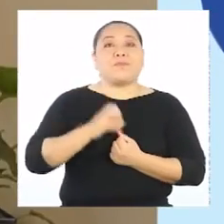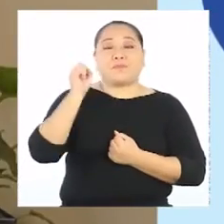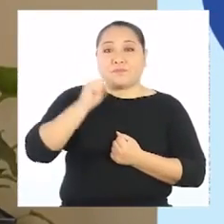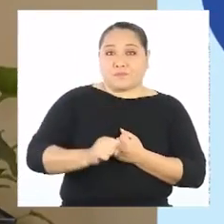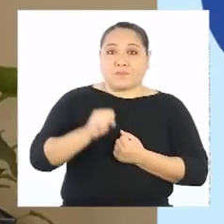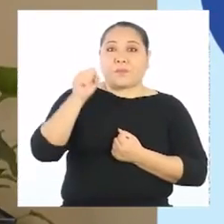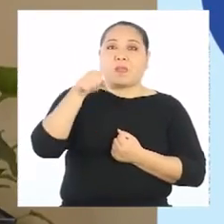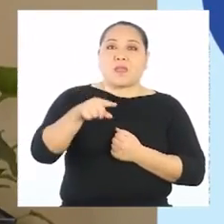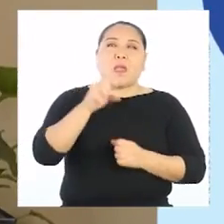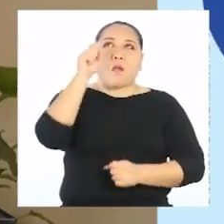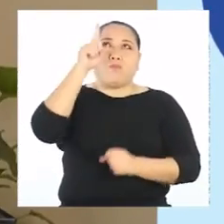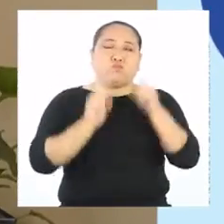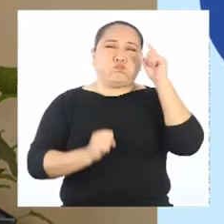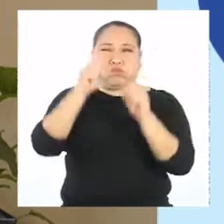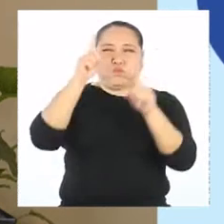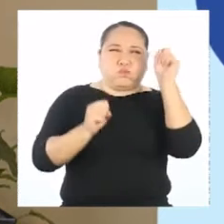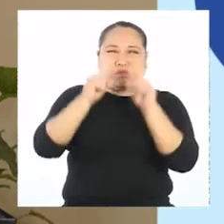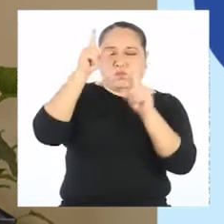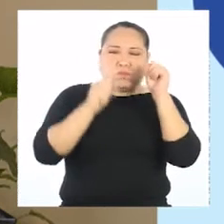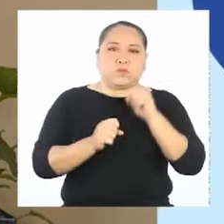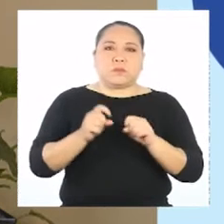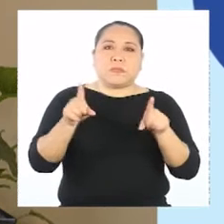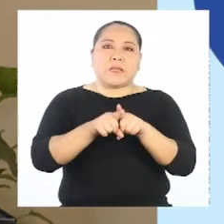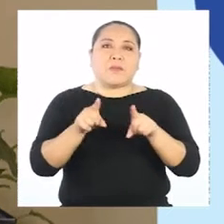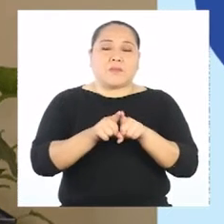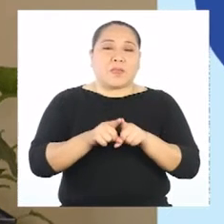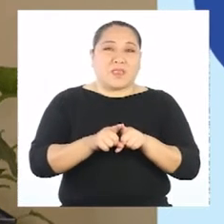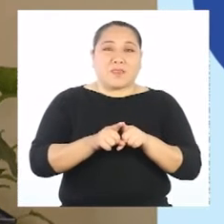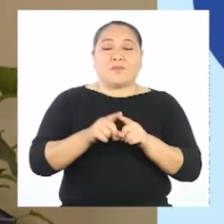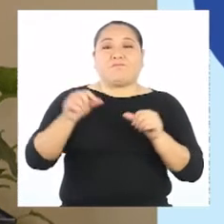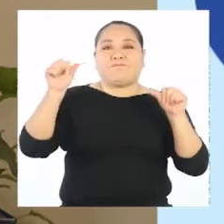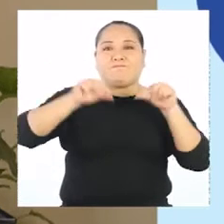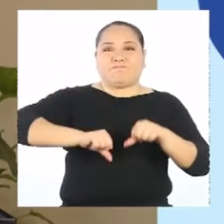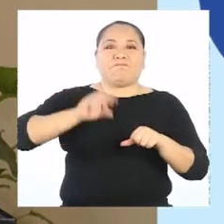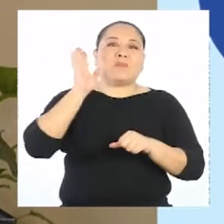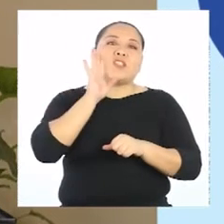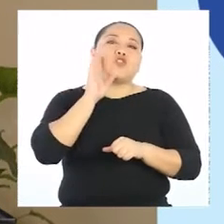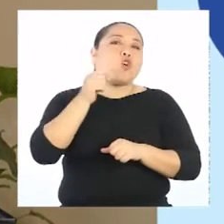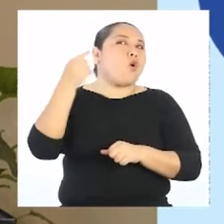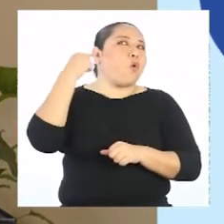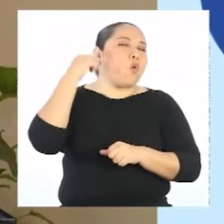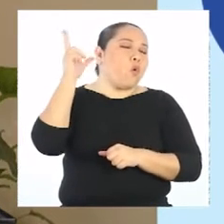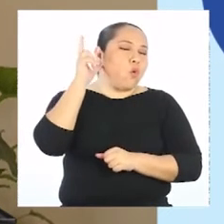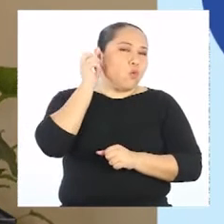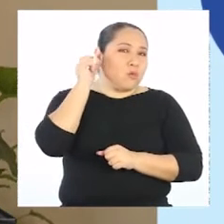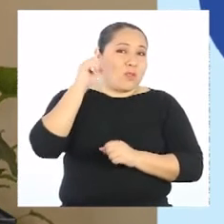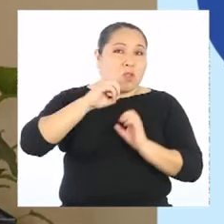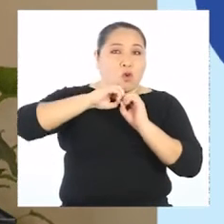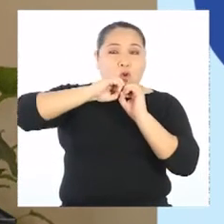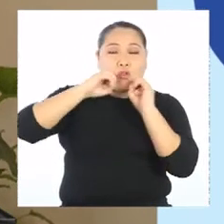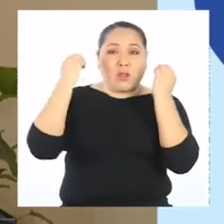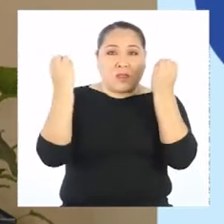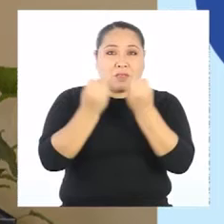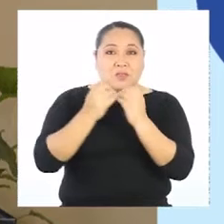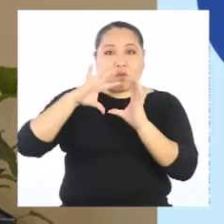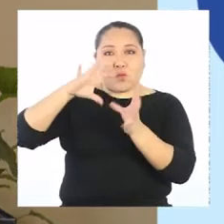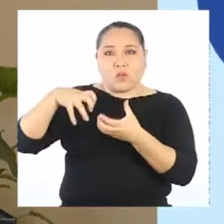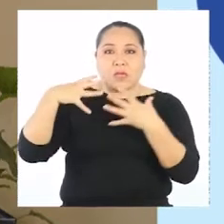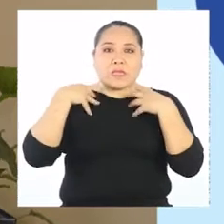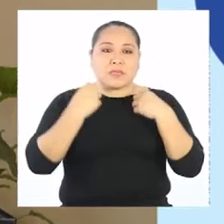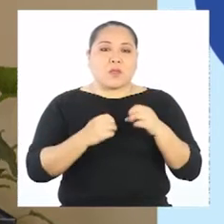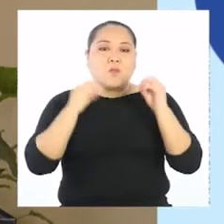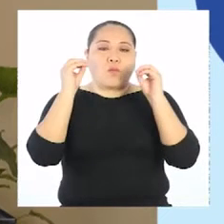punto. Justamente la pirotecnia genera contaminación acústica. La Organización Mundial de la